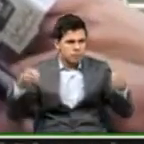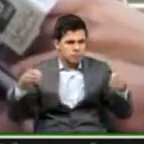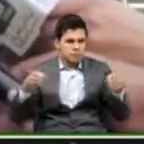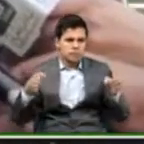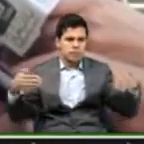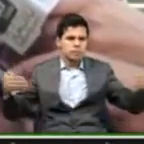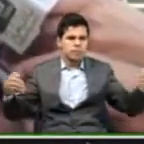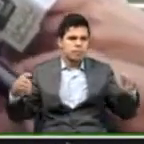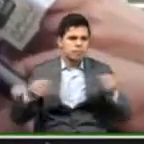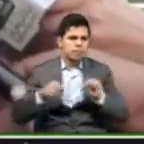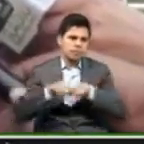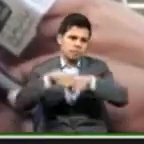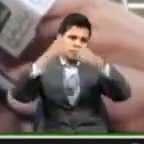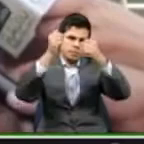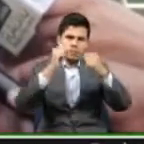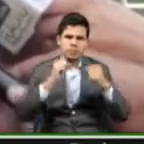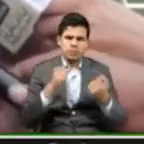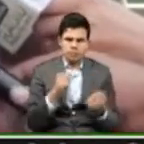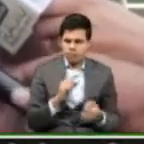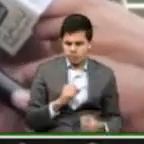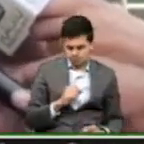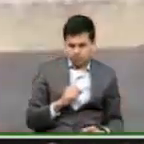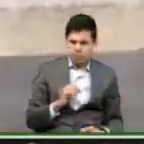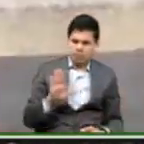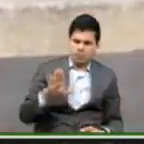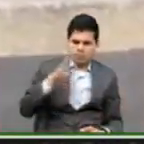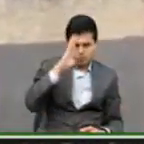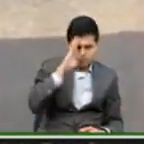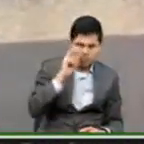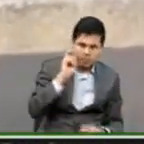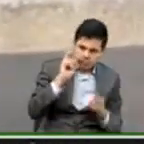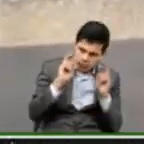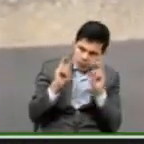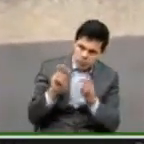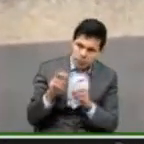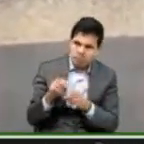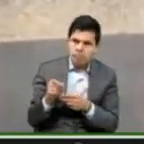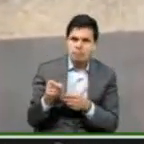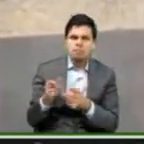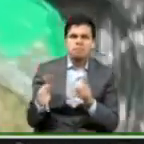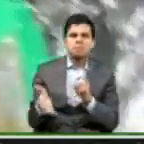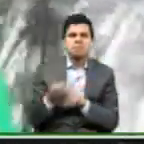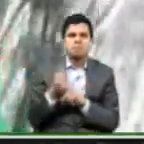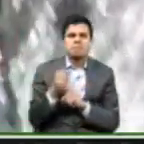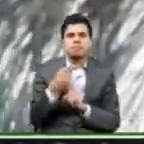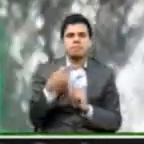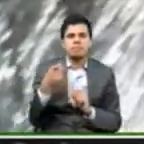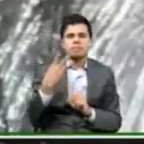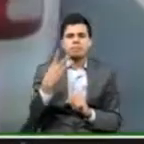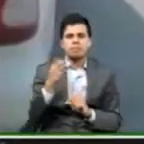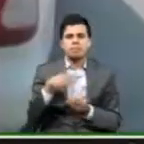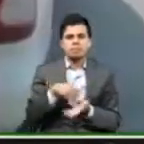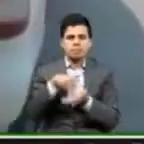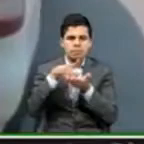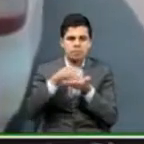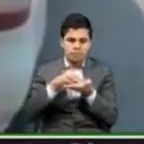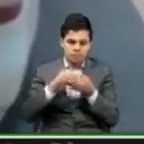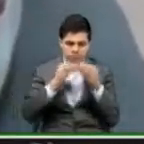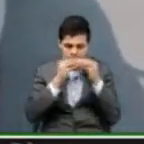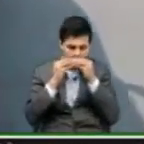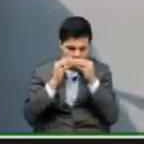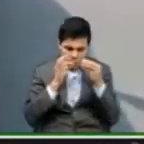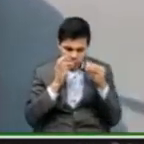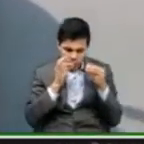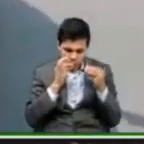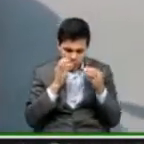puertas. Posteriormente que se hizo la verificación, se pudo establecer de que llevaba en su interior 130 kilos de marihuana creepy. Esta persona